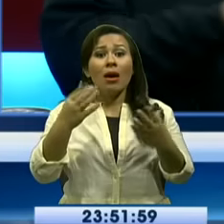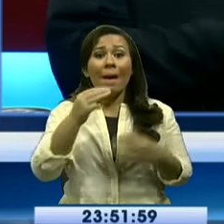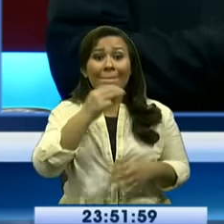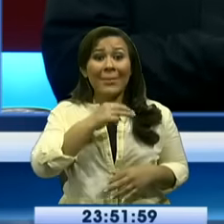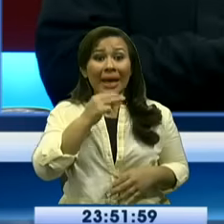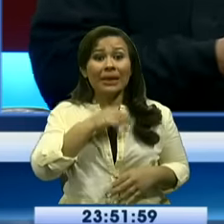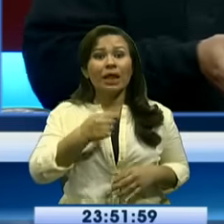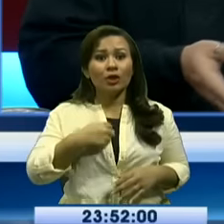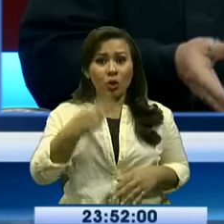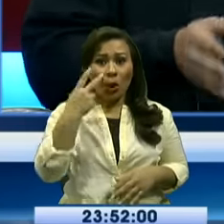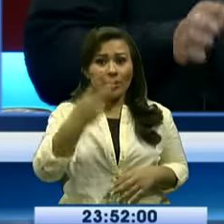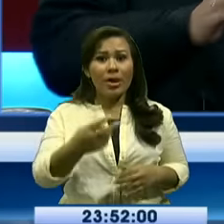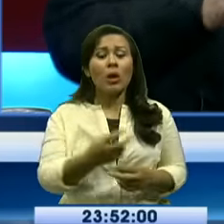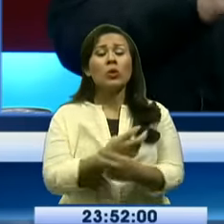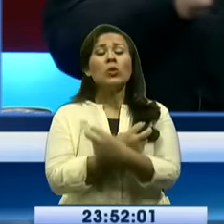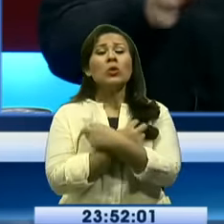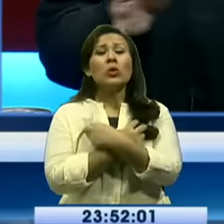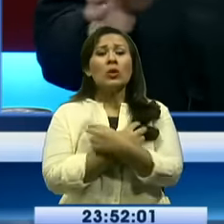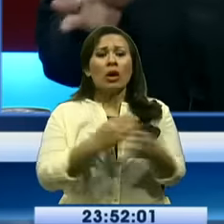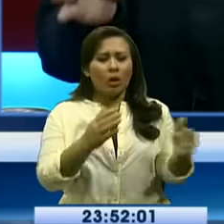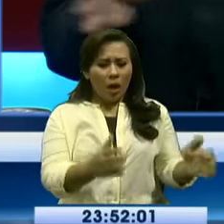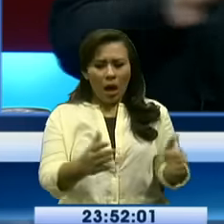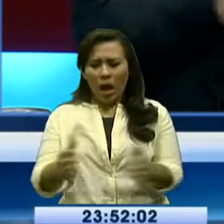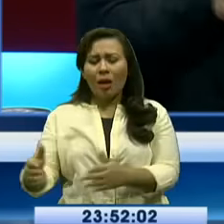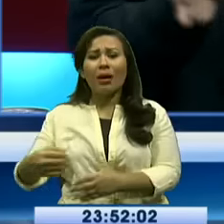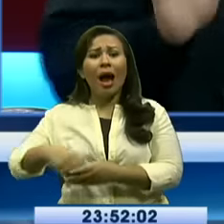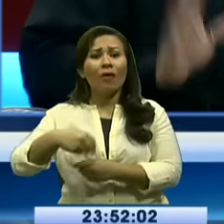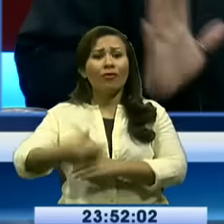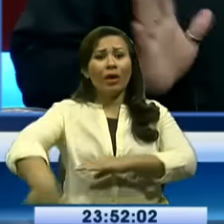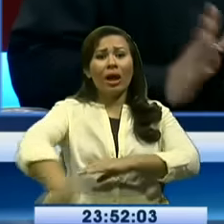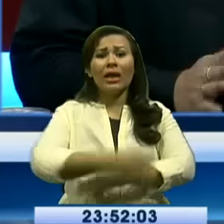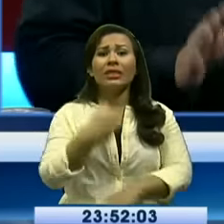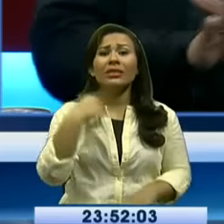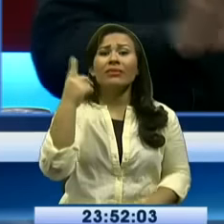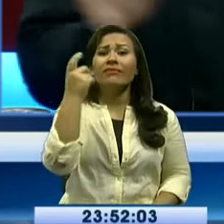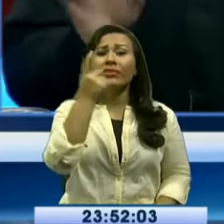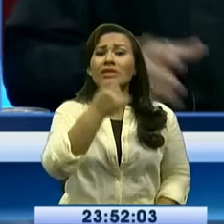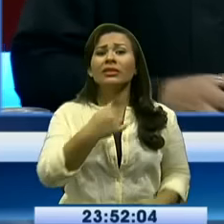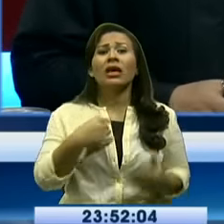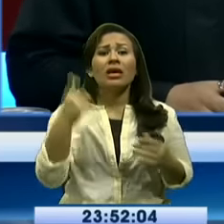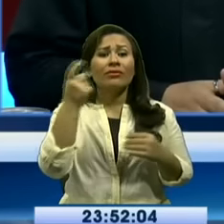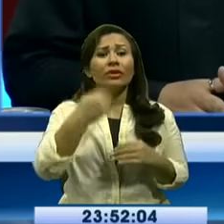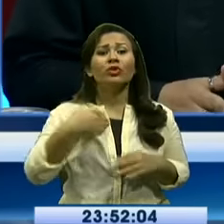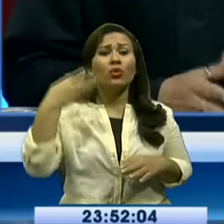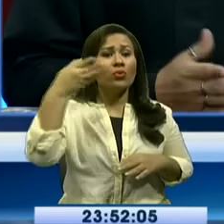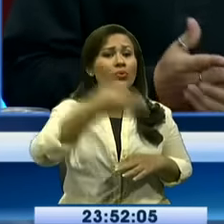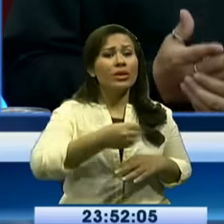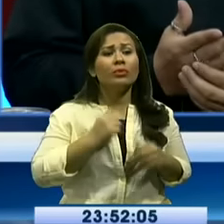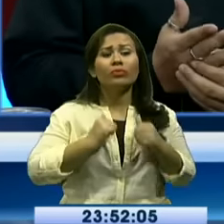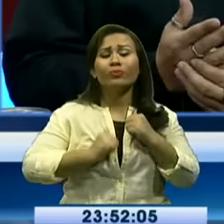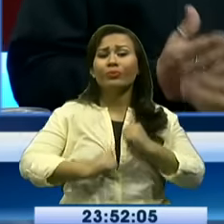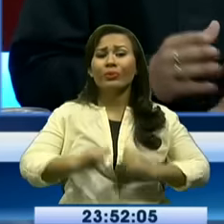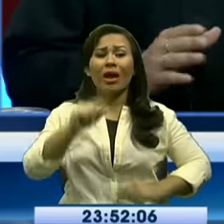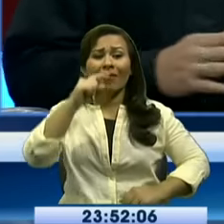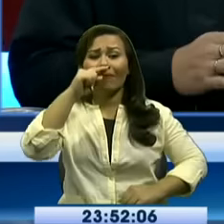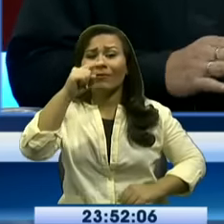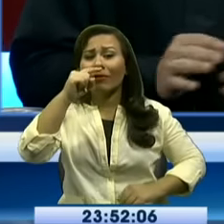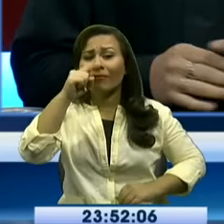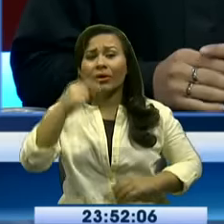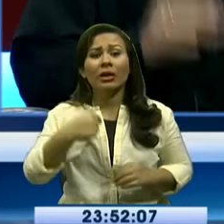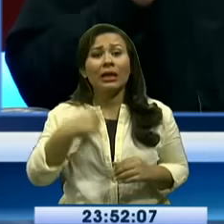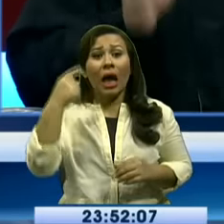en la calle que usted que fueran como cuando usted va al mercado y los pescaditos. Prácticamente es algo lamentablemente feo y es